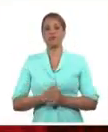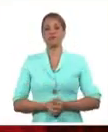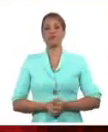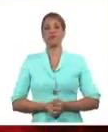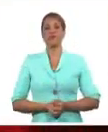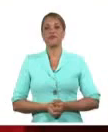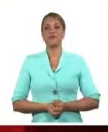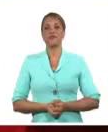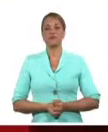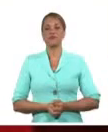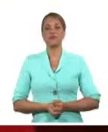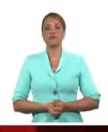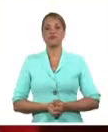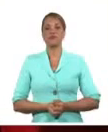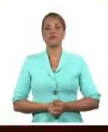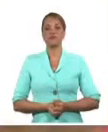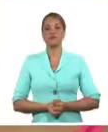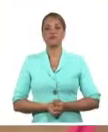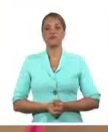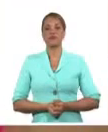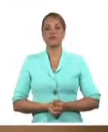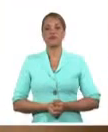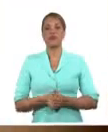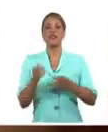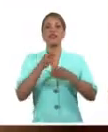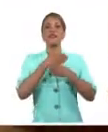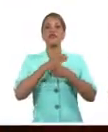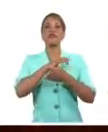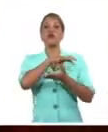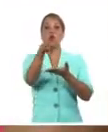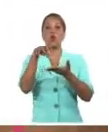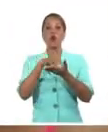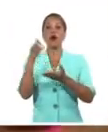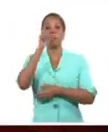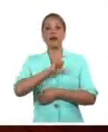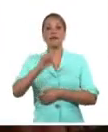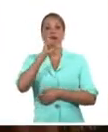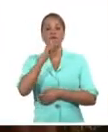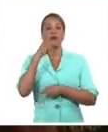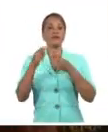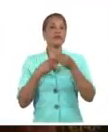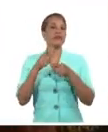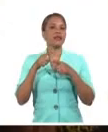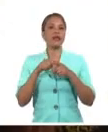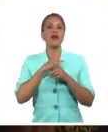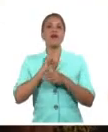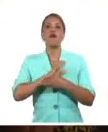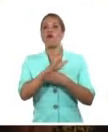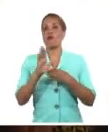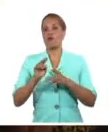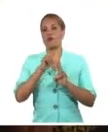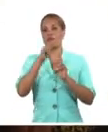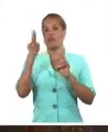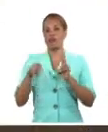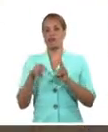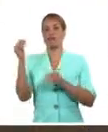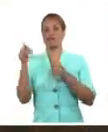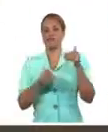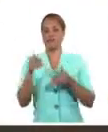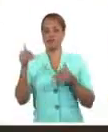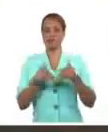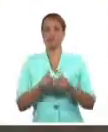El teatro se adueña de varios espacios de la ciudad. Agrupaciones camagüeyanas e invitadas participan en la 11ª edición del